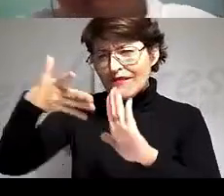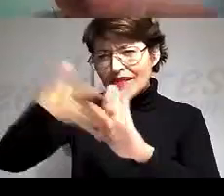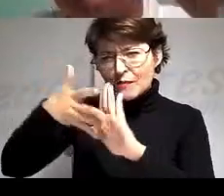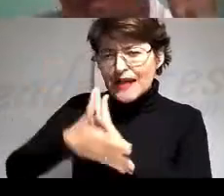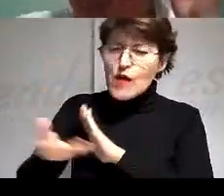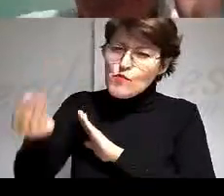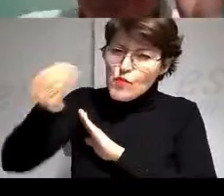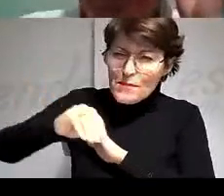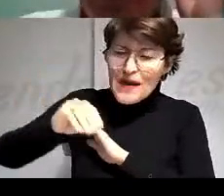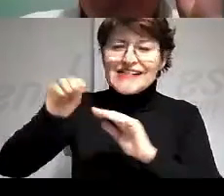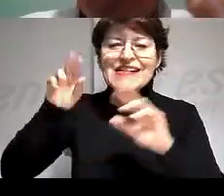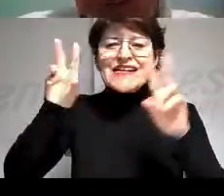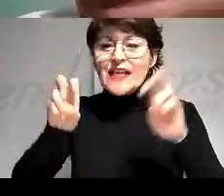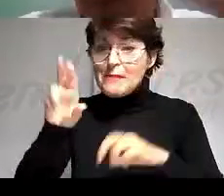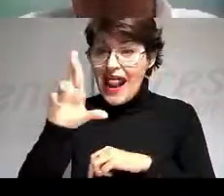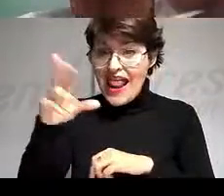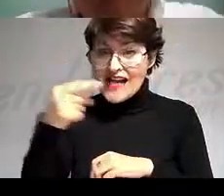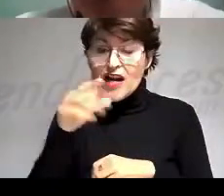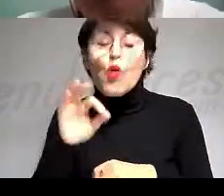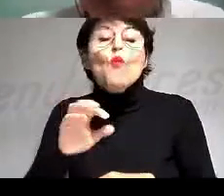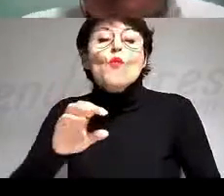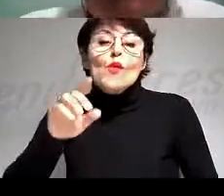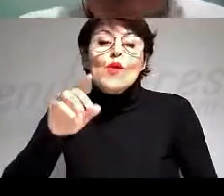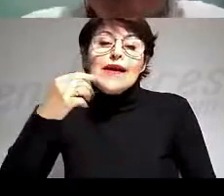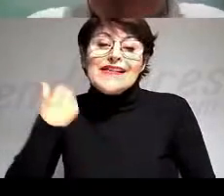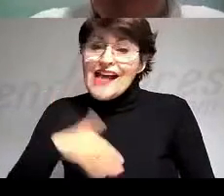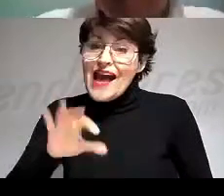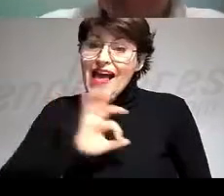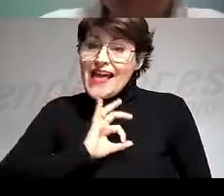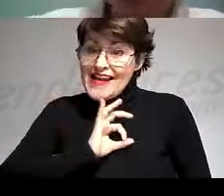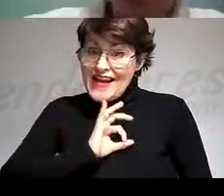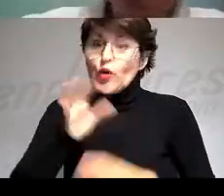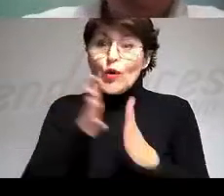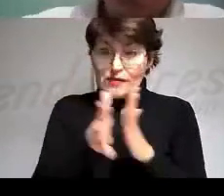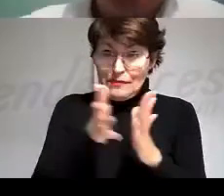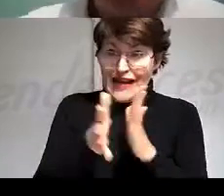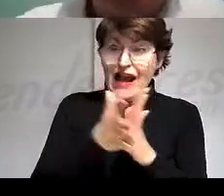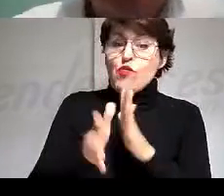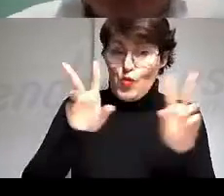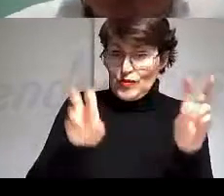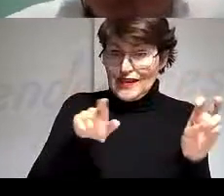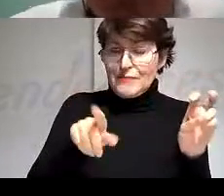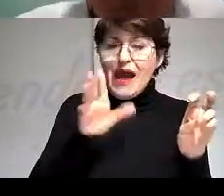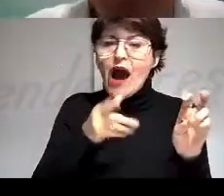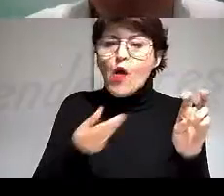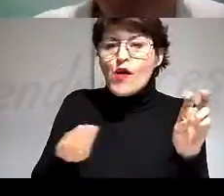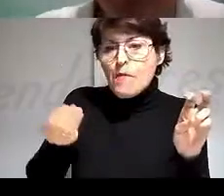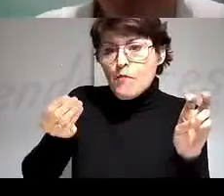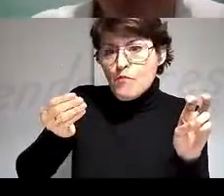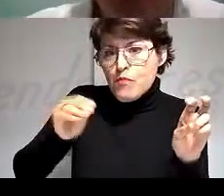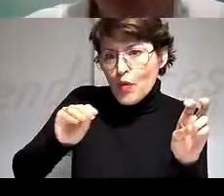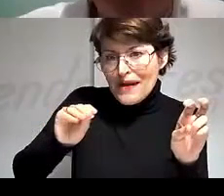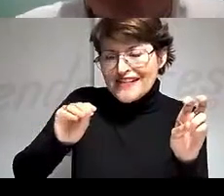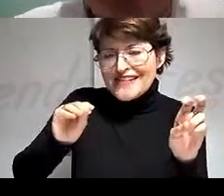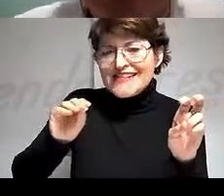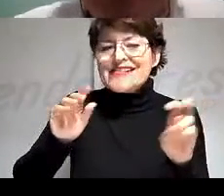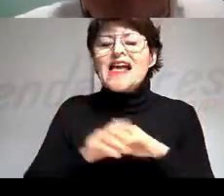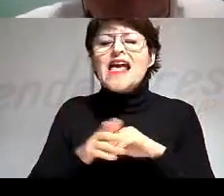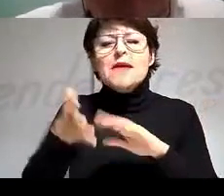LRGO. Ya en enero pasamos este webinar. Vamos a hacerlo un poco por encima, lo que pasa es que vamos a incidir quizás en los aspectos